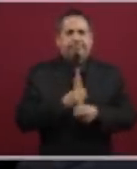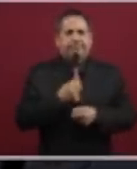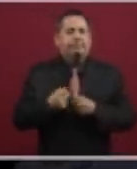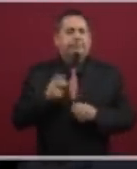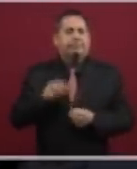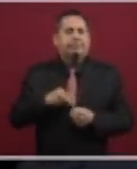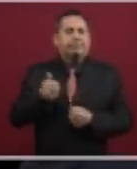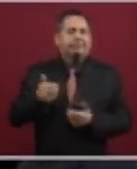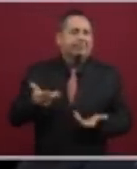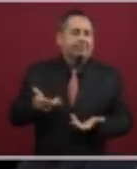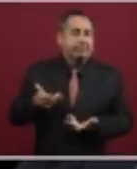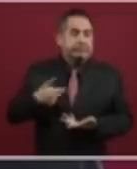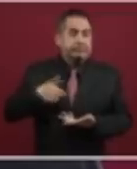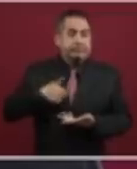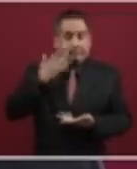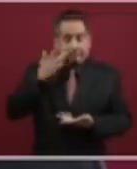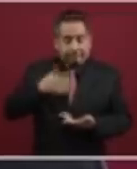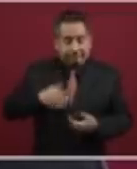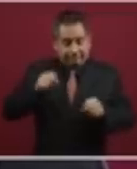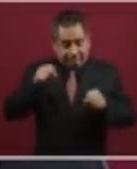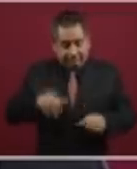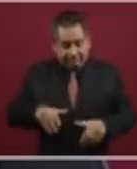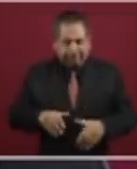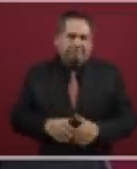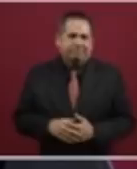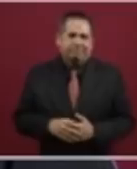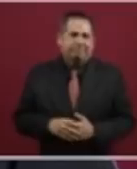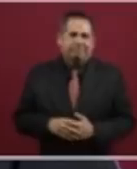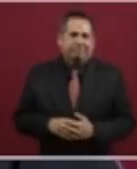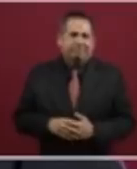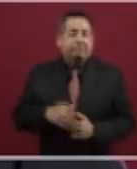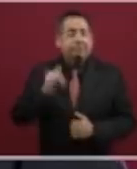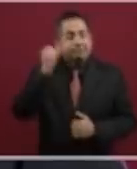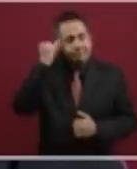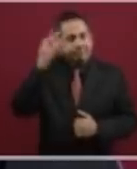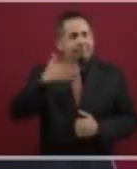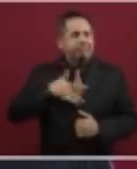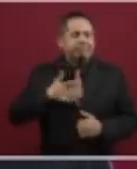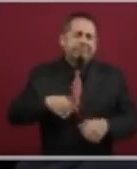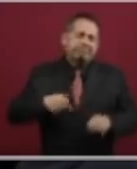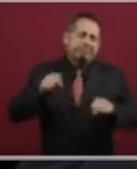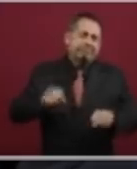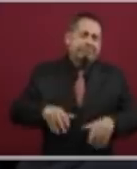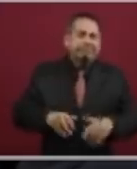Si nos rendimos, si nos hubiésemos rendido,